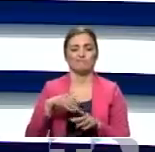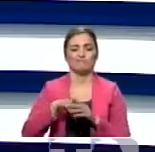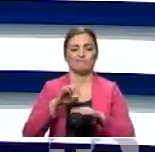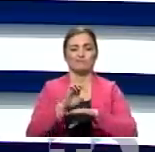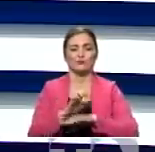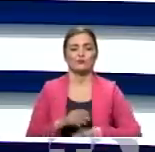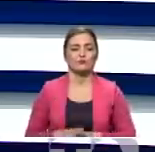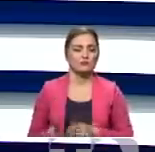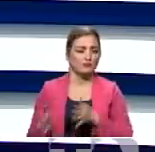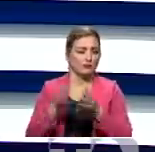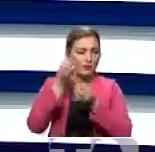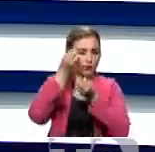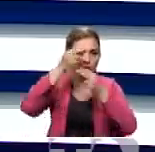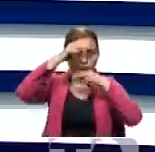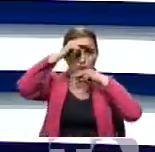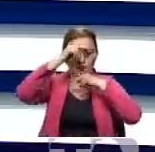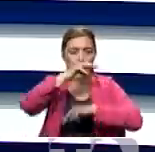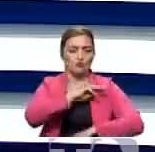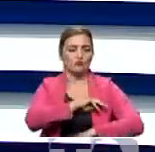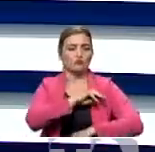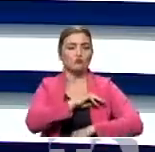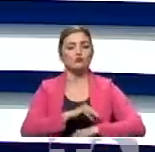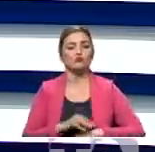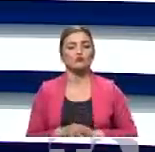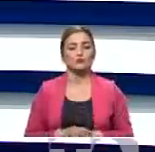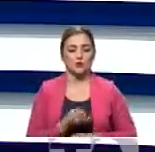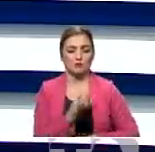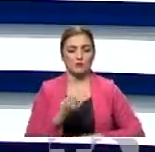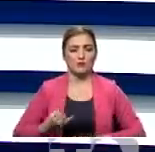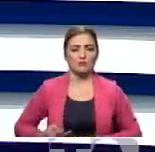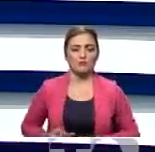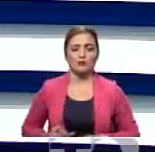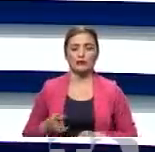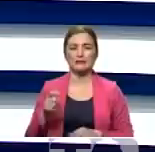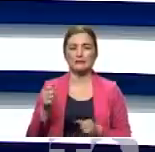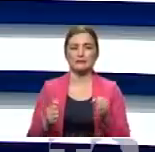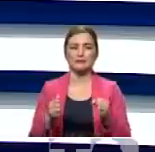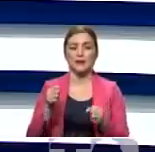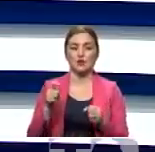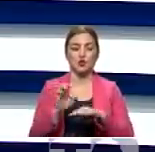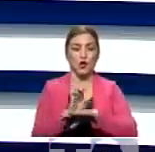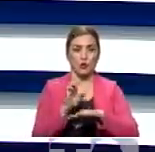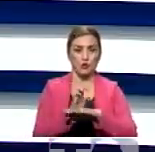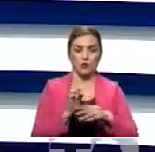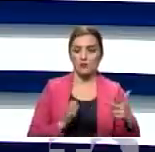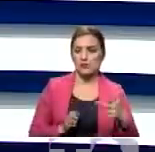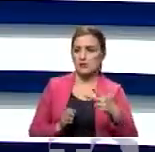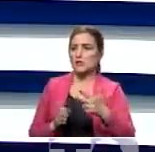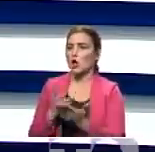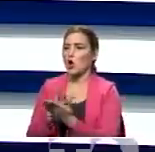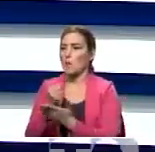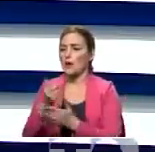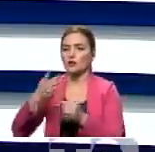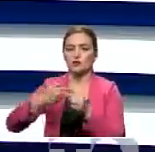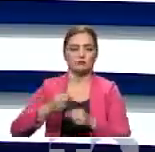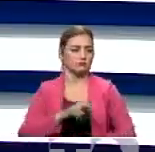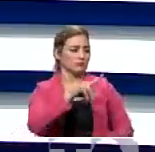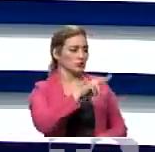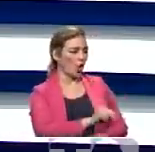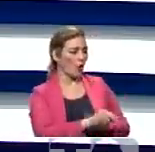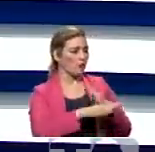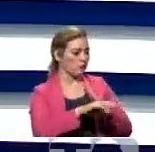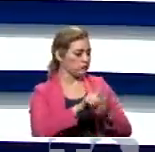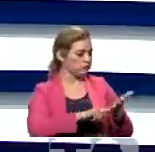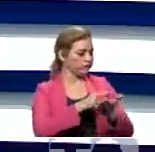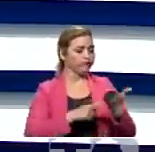país. Les contamos en otras noticias, la municipalidad de Ipiales restringe la venta de gasolina a vehículos ecuatorianos. Los taxistas colombianos